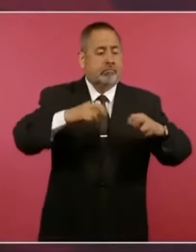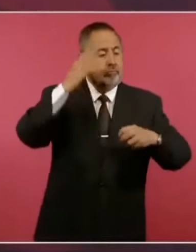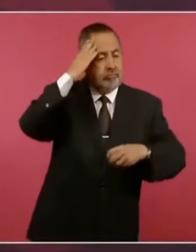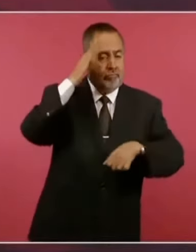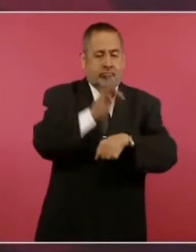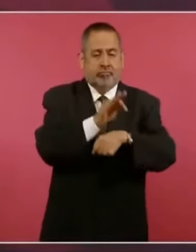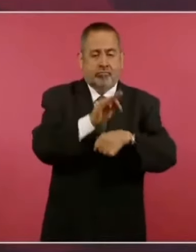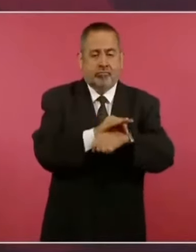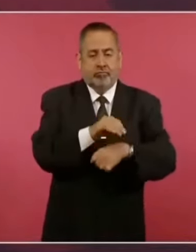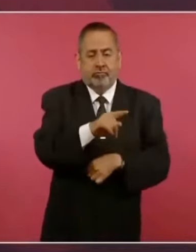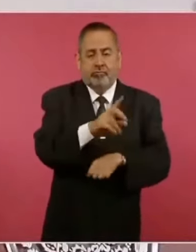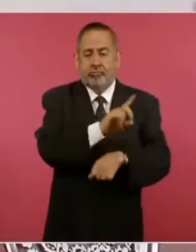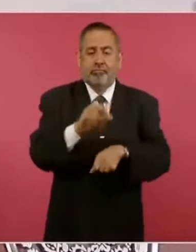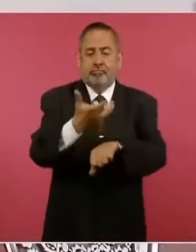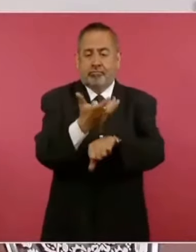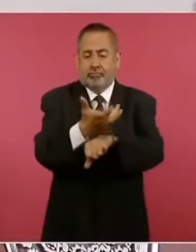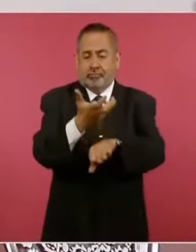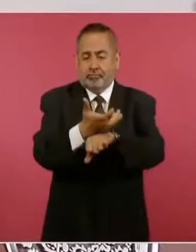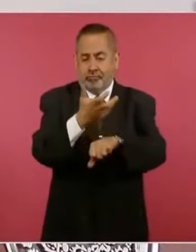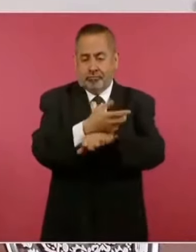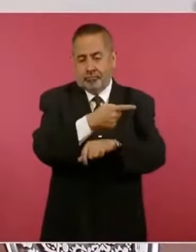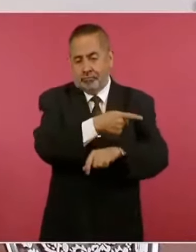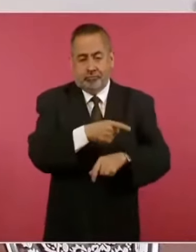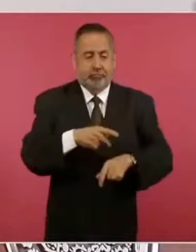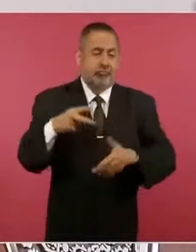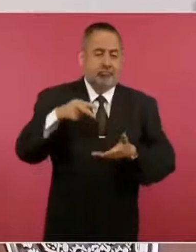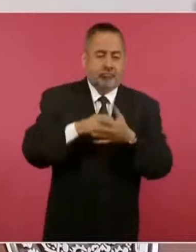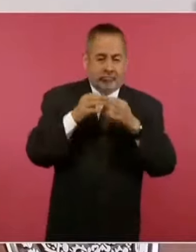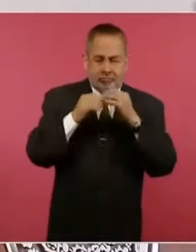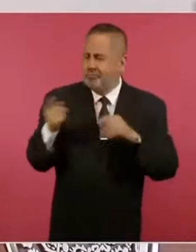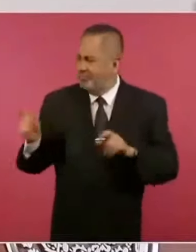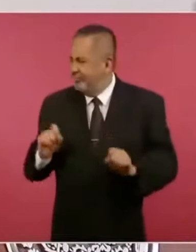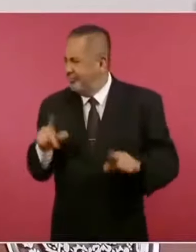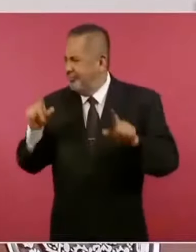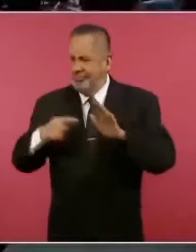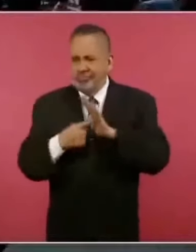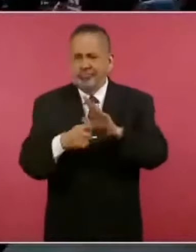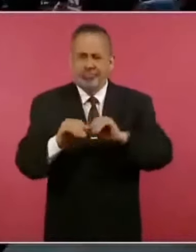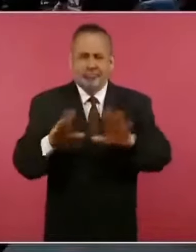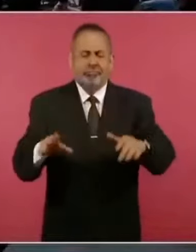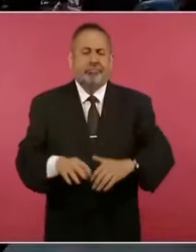defensa de Estados Unidos por qué no la